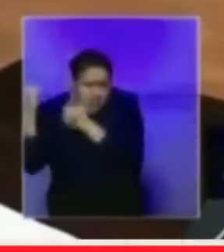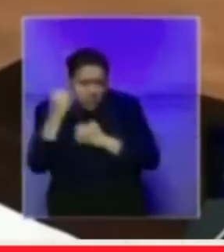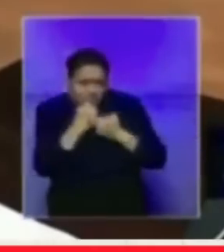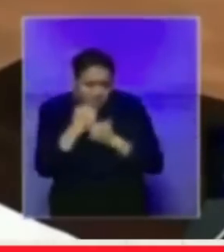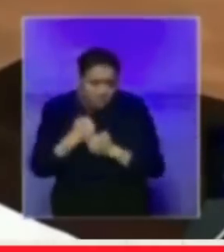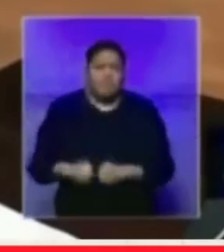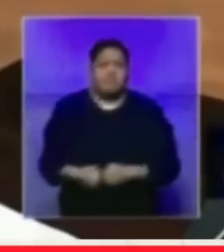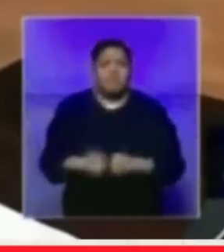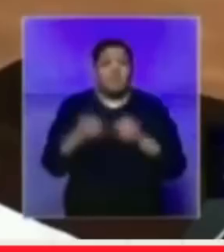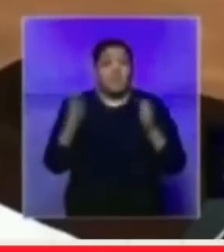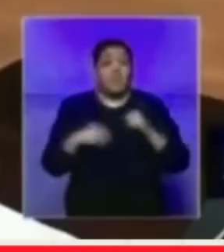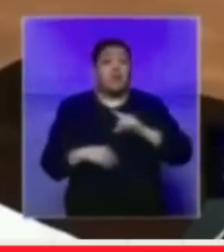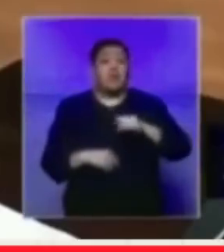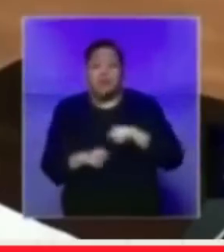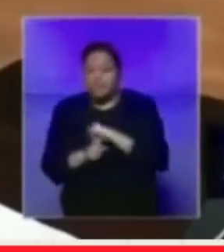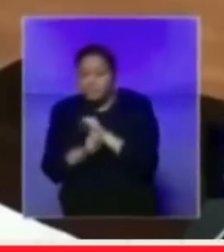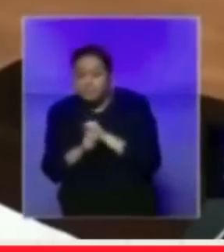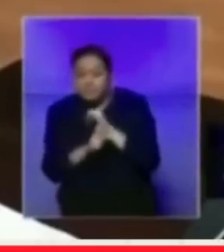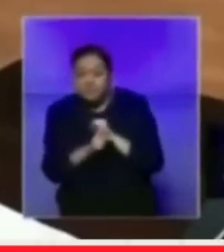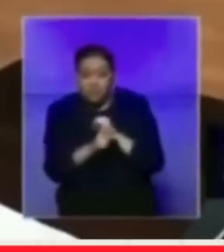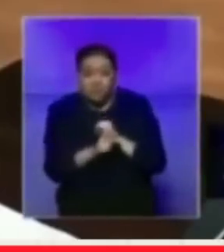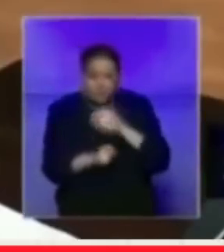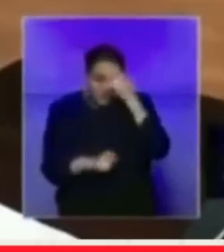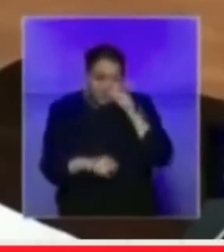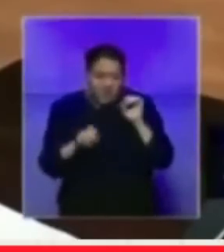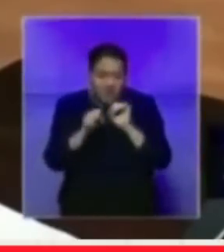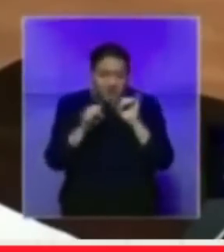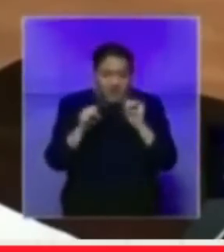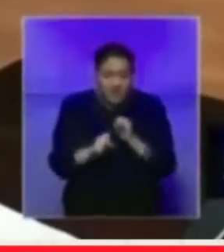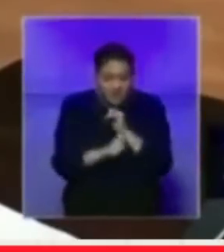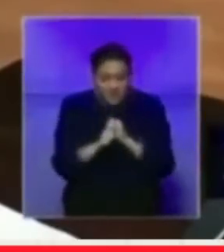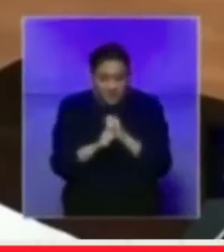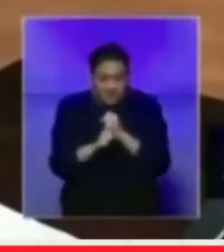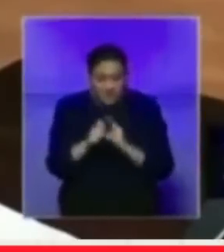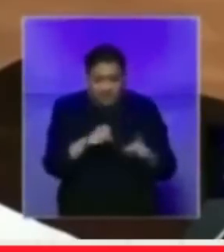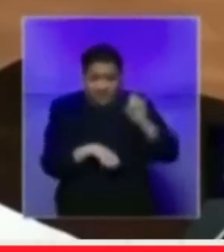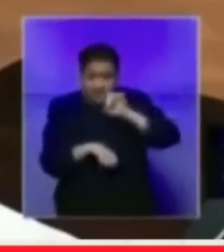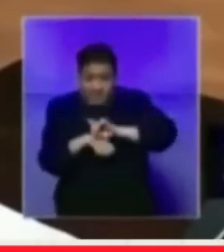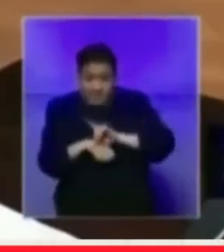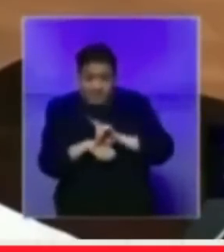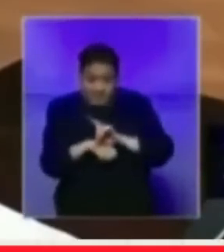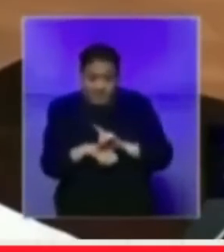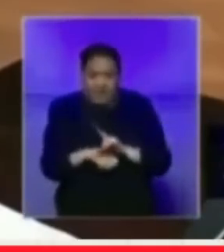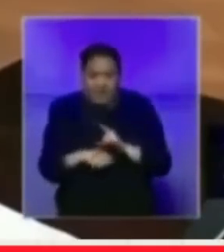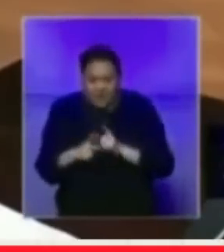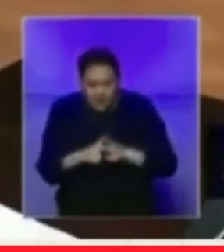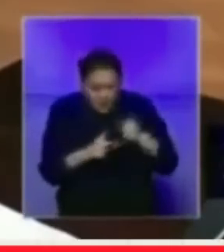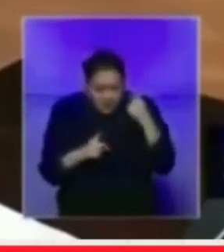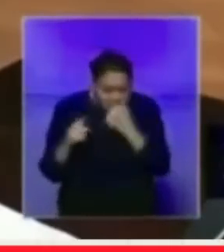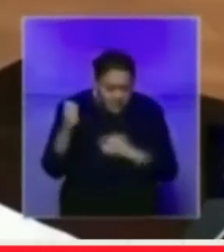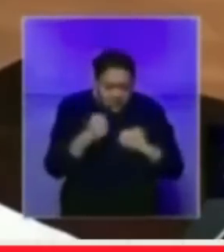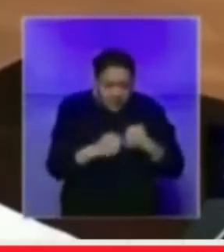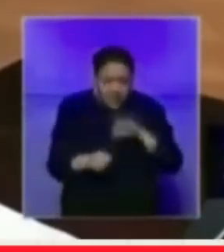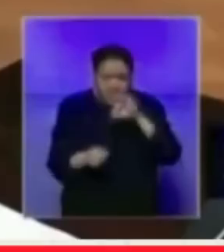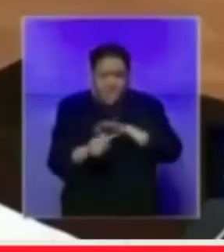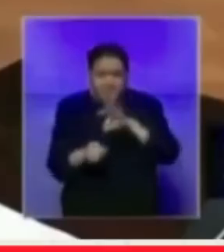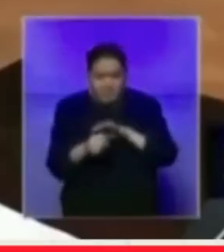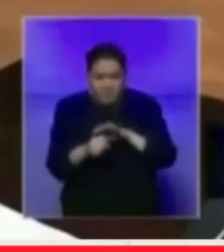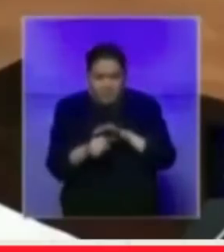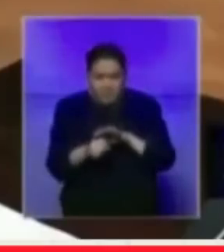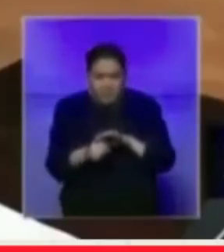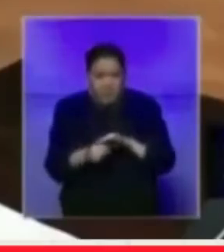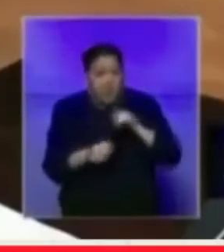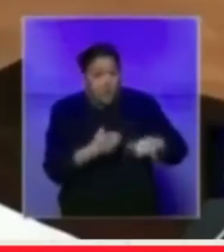De acuerdo con la información generada por el Sistema de Información de la Jornada Electoral, se advirtió la suspensión definitiva de la votación solo en